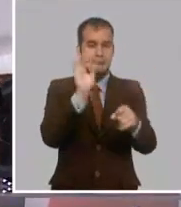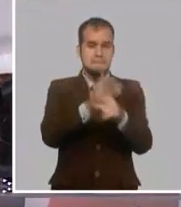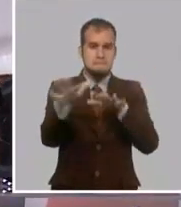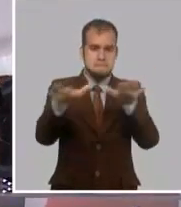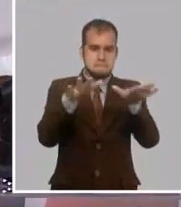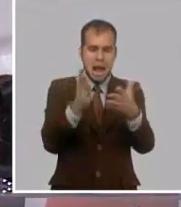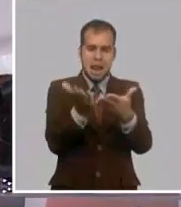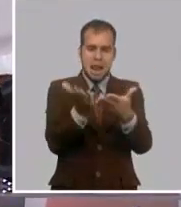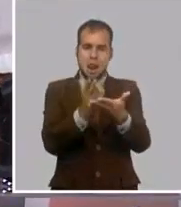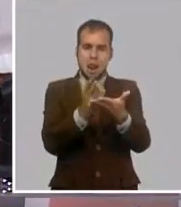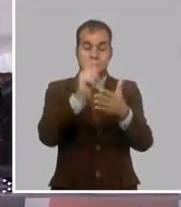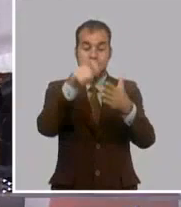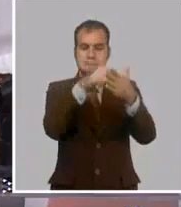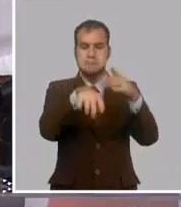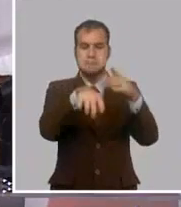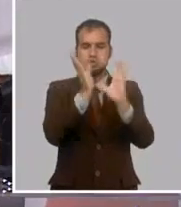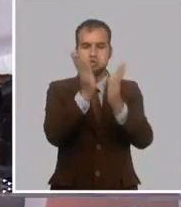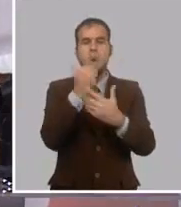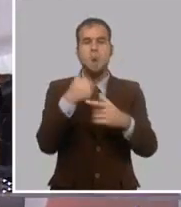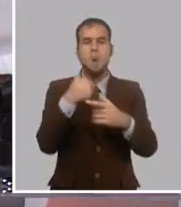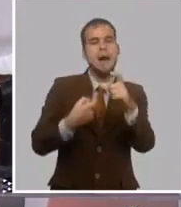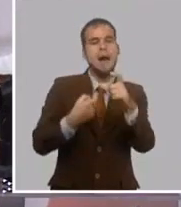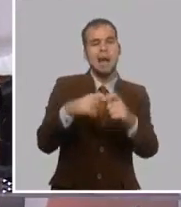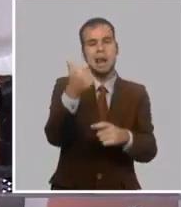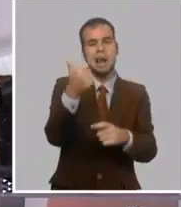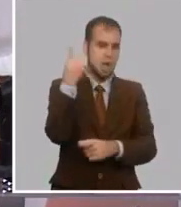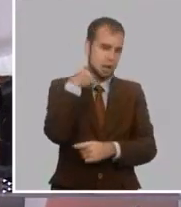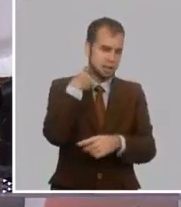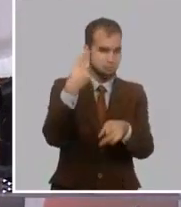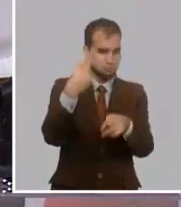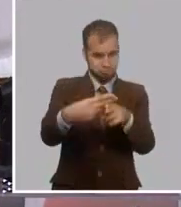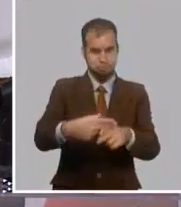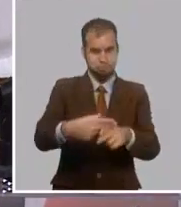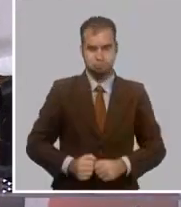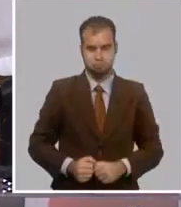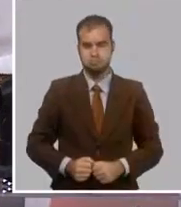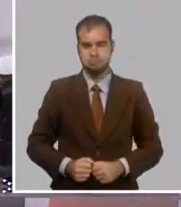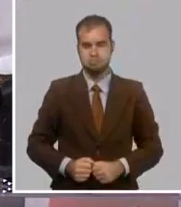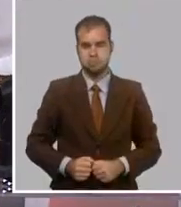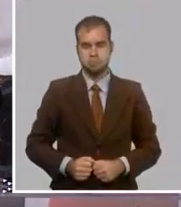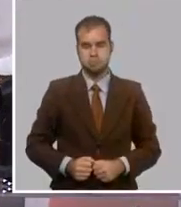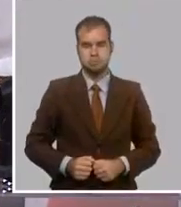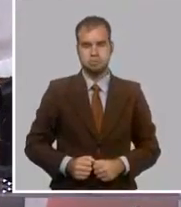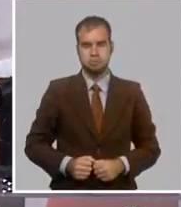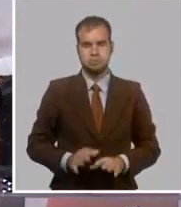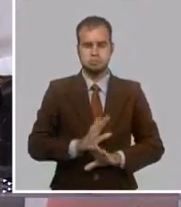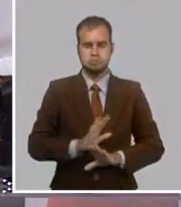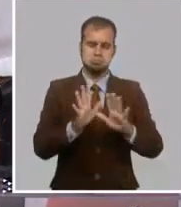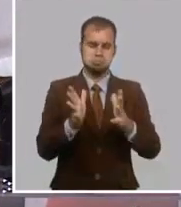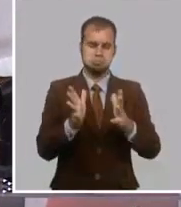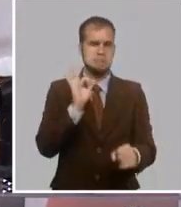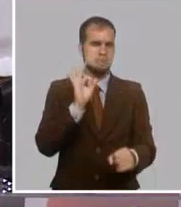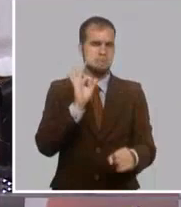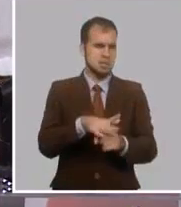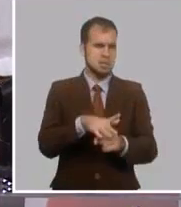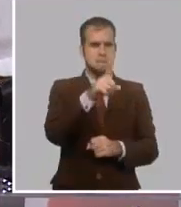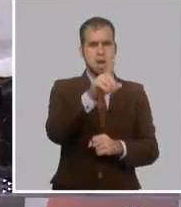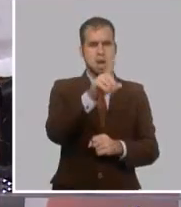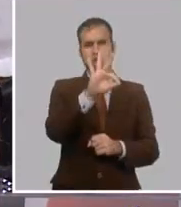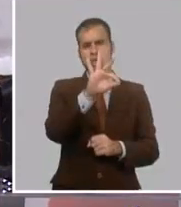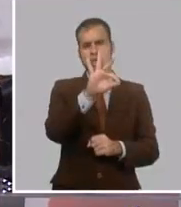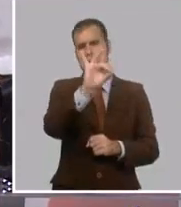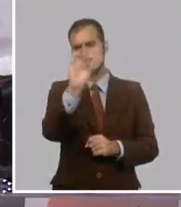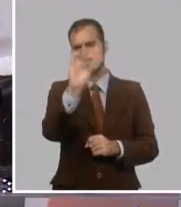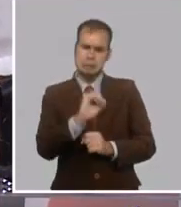de los diez años las referencias de la guerra a lo largo de los años setenta y pico ochenta